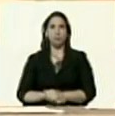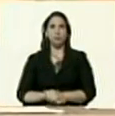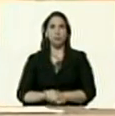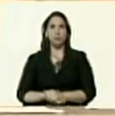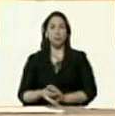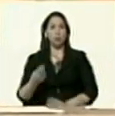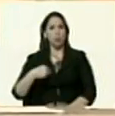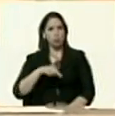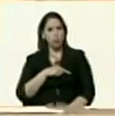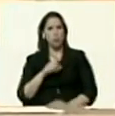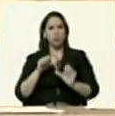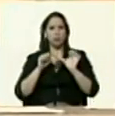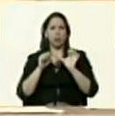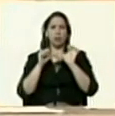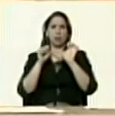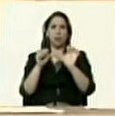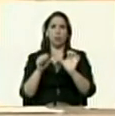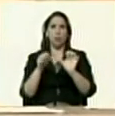Nosotros seguiremos exigiendo